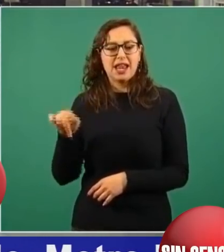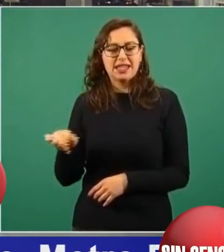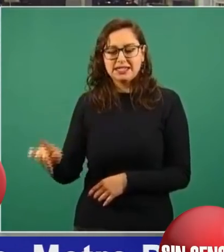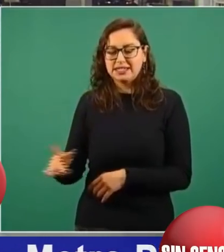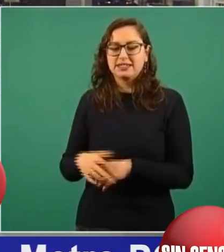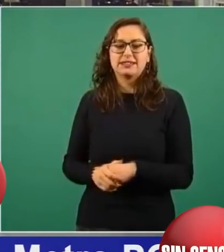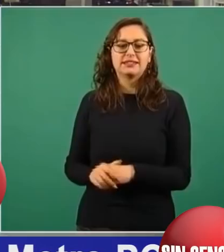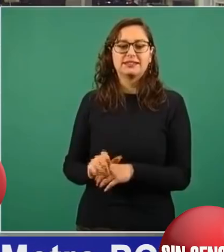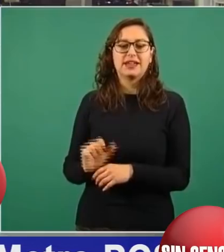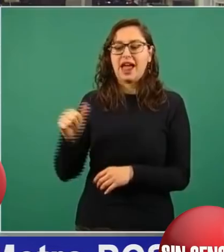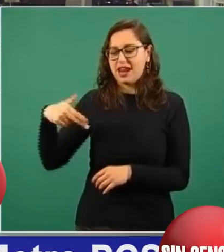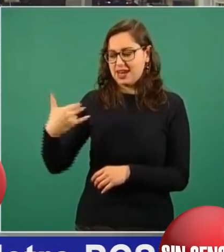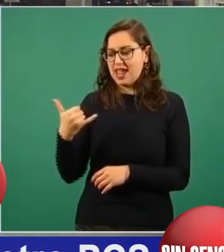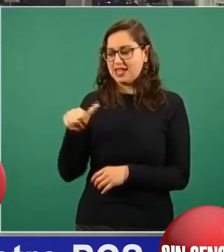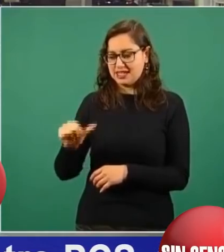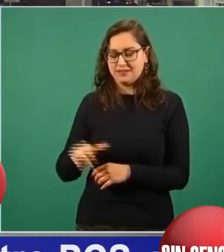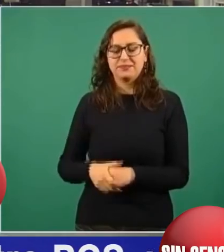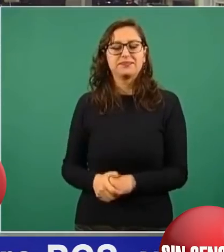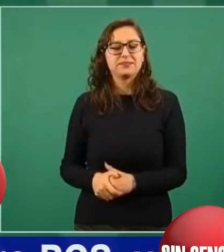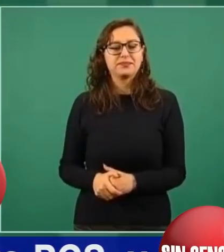González Anaya.